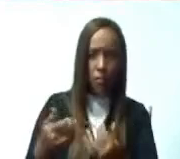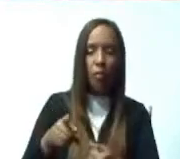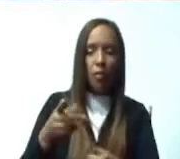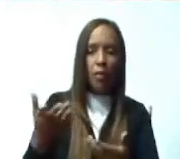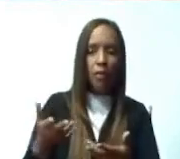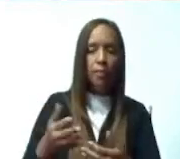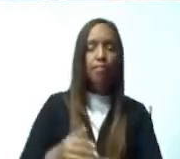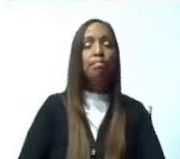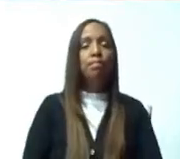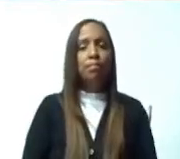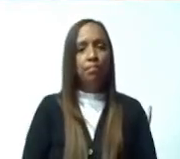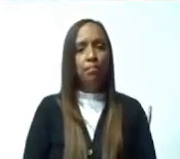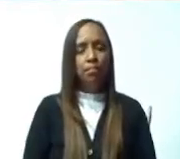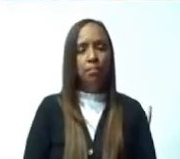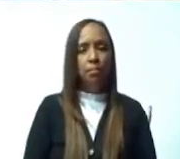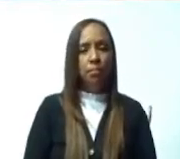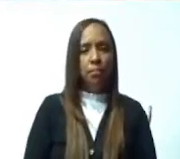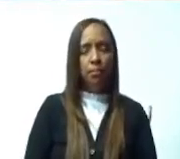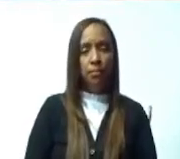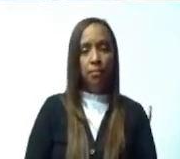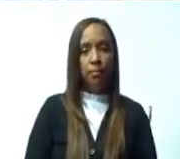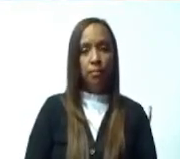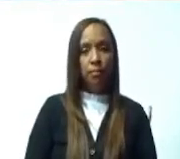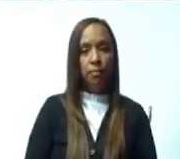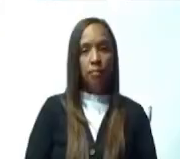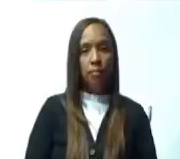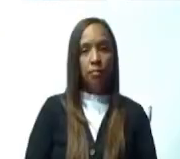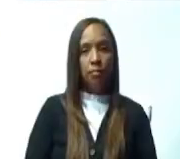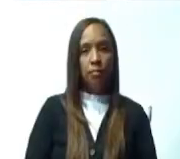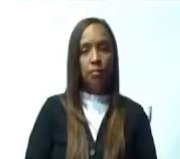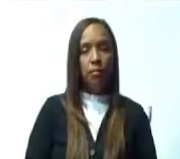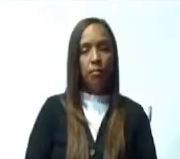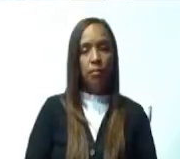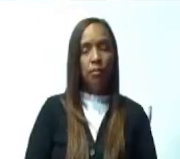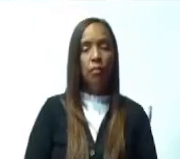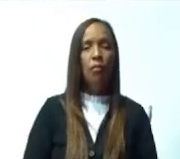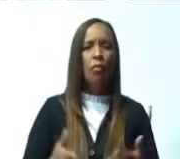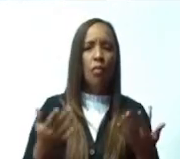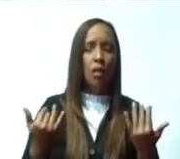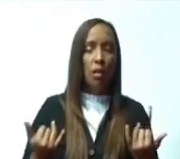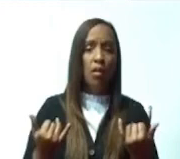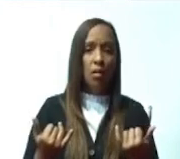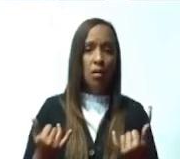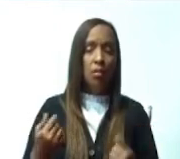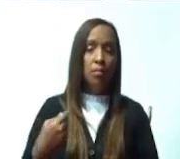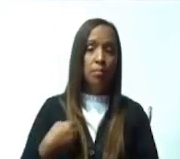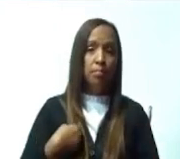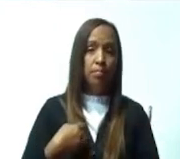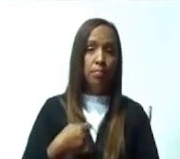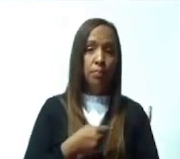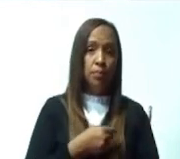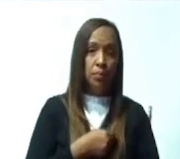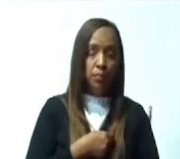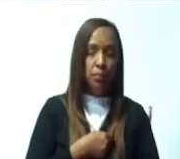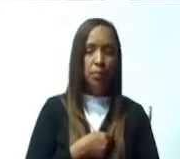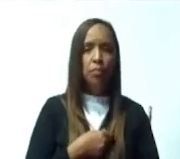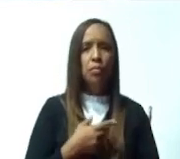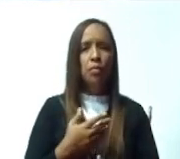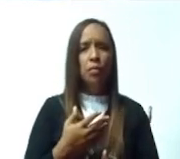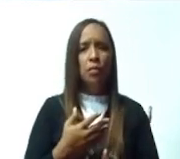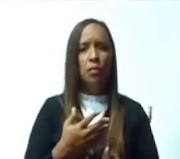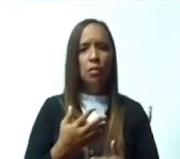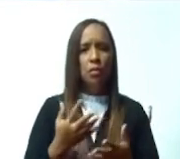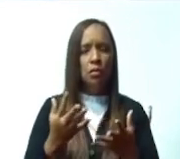Esta oportunidad que se está rindiendo un minuto de silencio a personalidades extraordinarias,